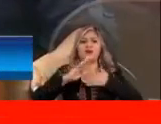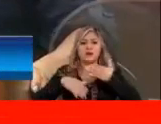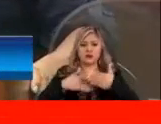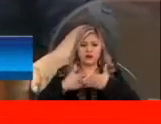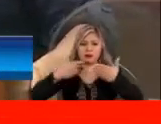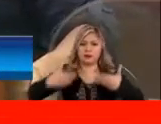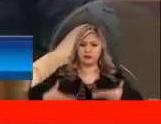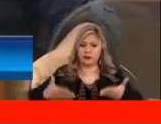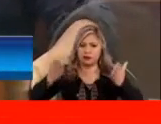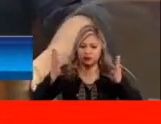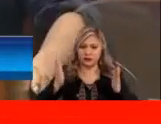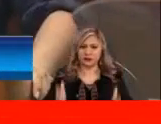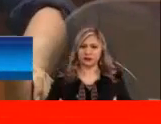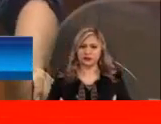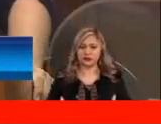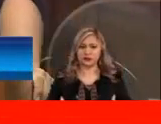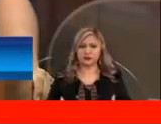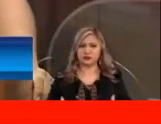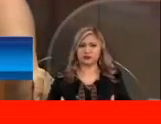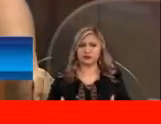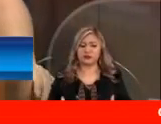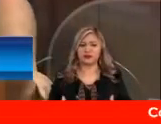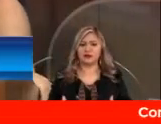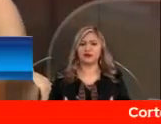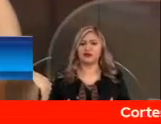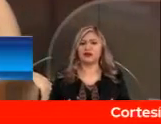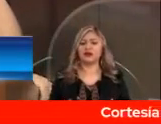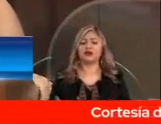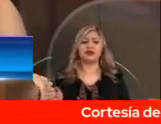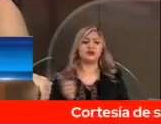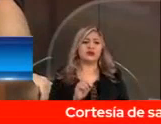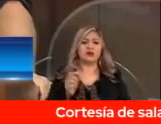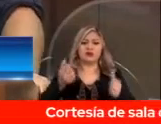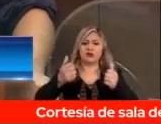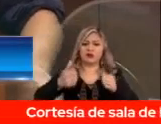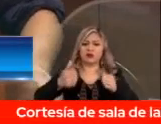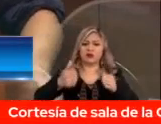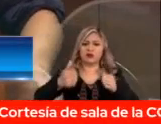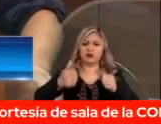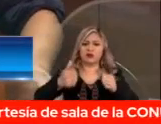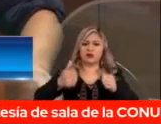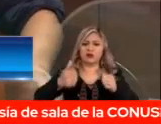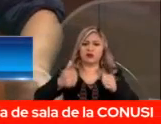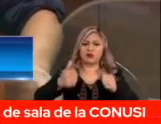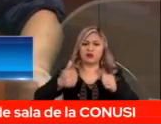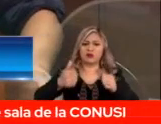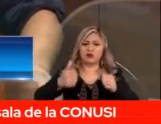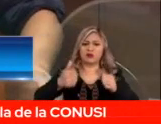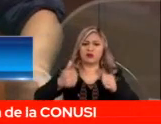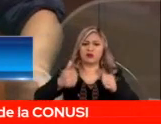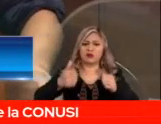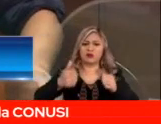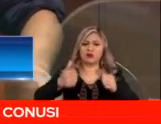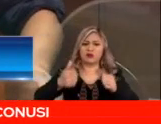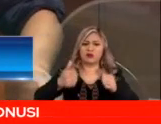pueblo. No acuerdos de recámara, no acuerdos de intereses económicos, sino